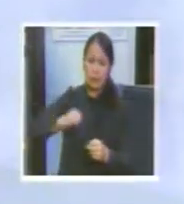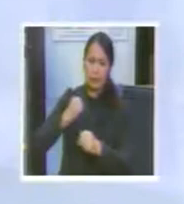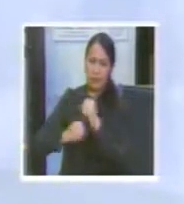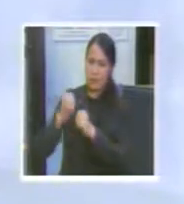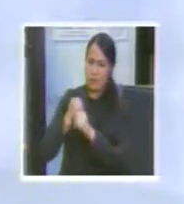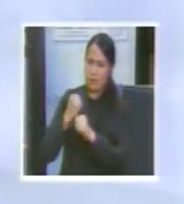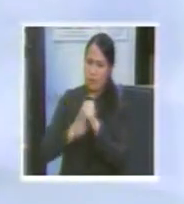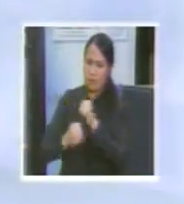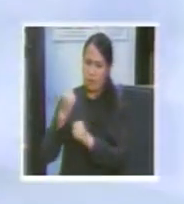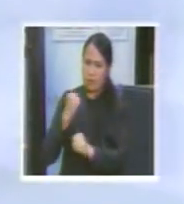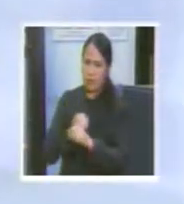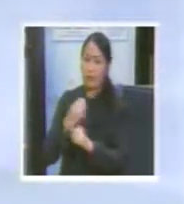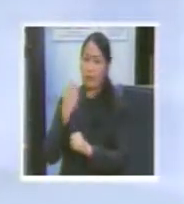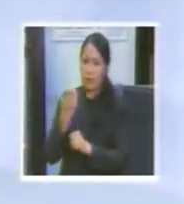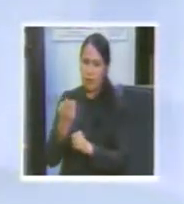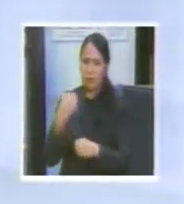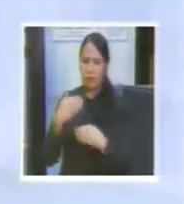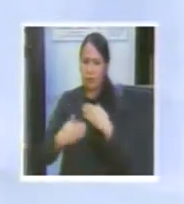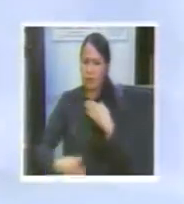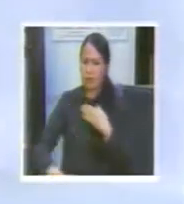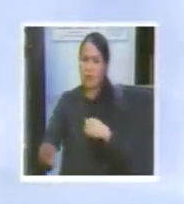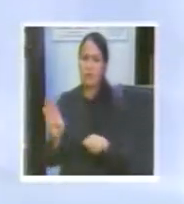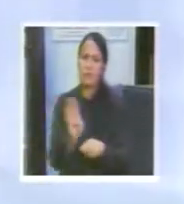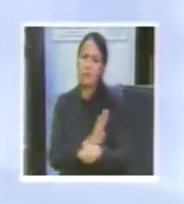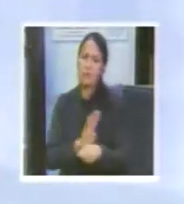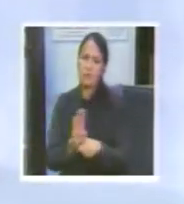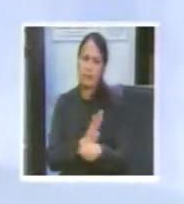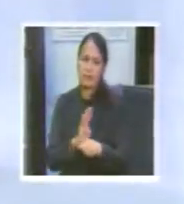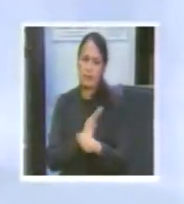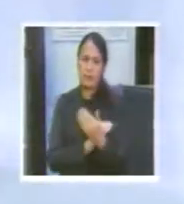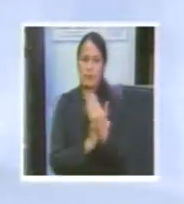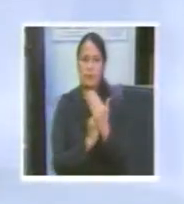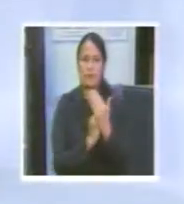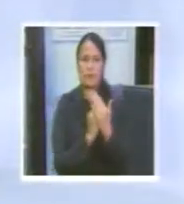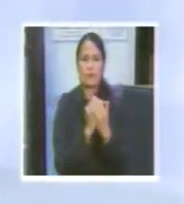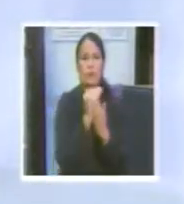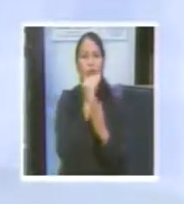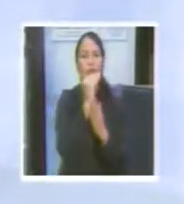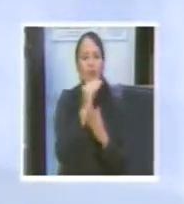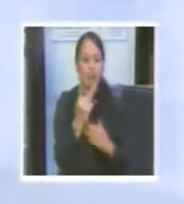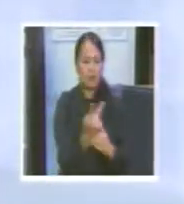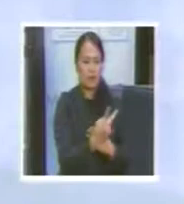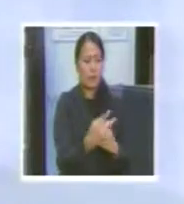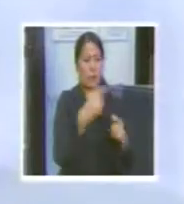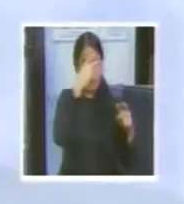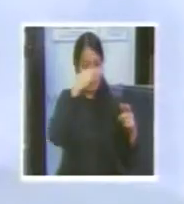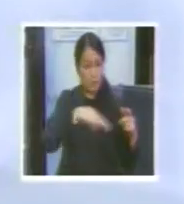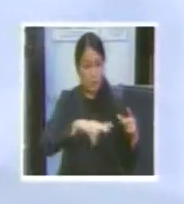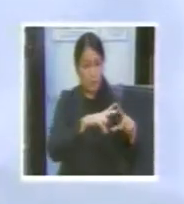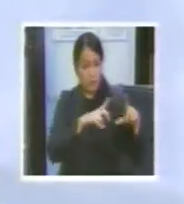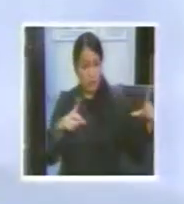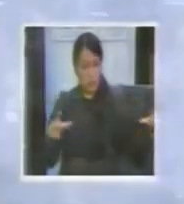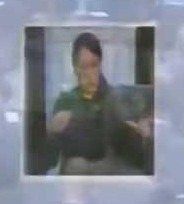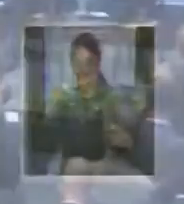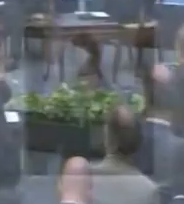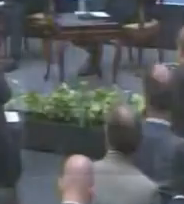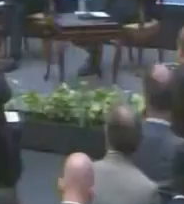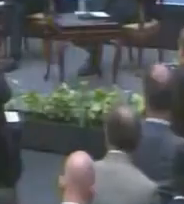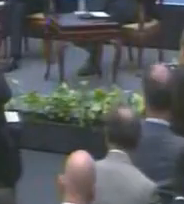años, eso va a ser para beneficio y progreso de las comunidades en los dos lados del Atlántico. Muchas